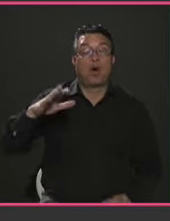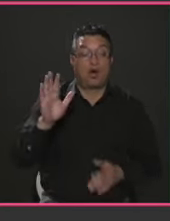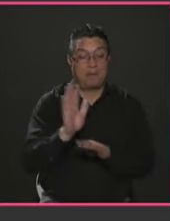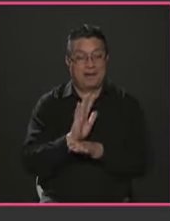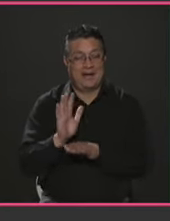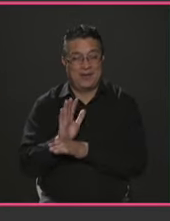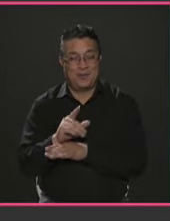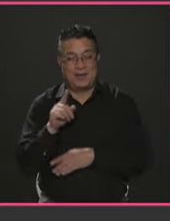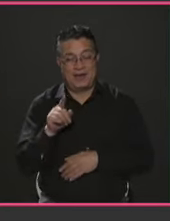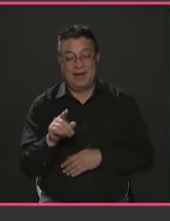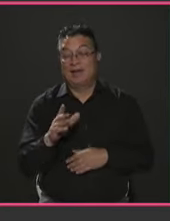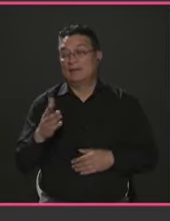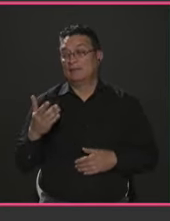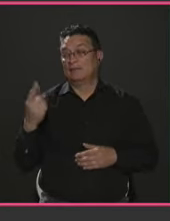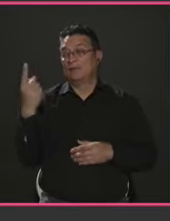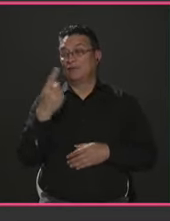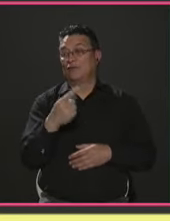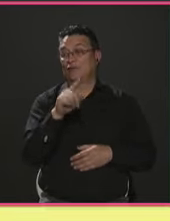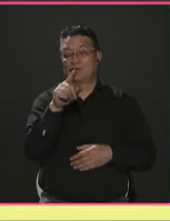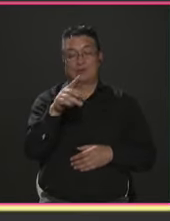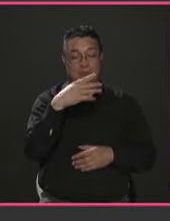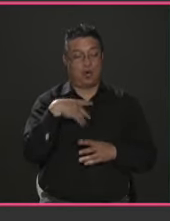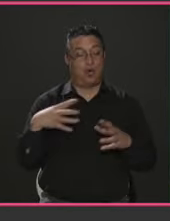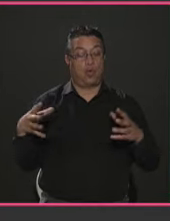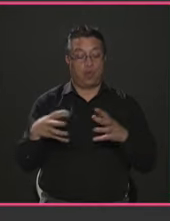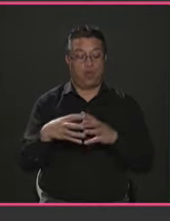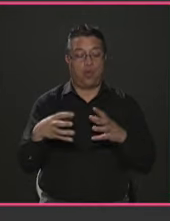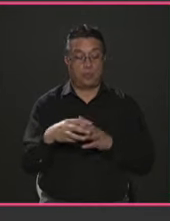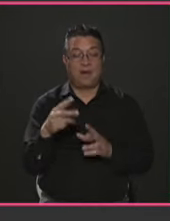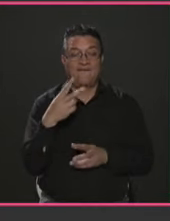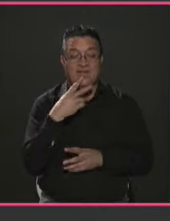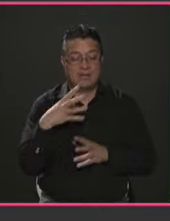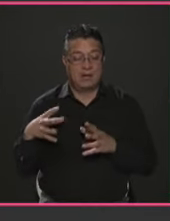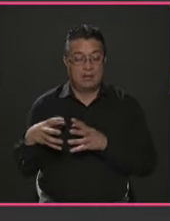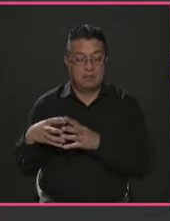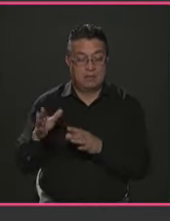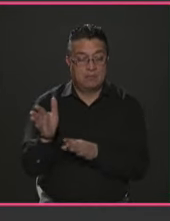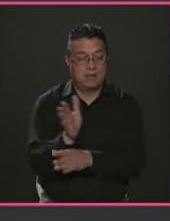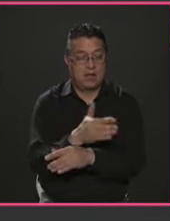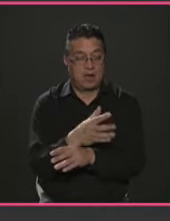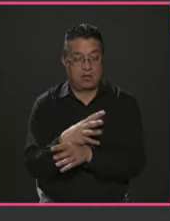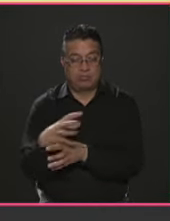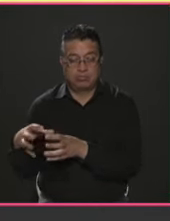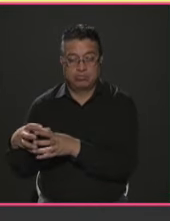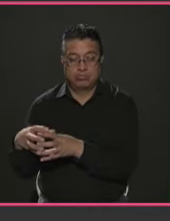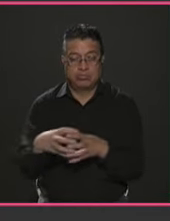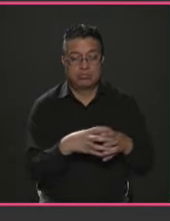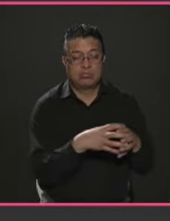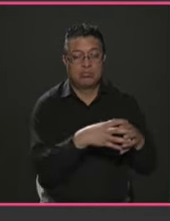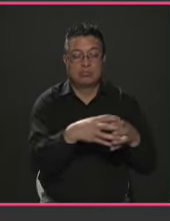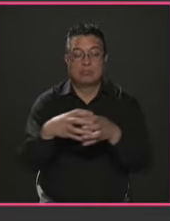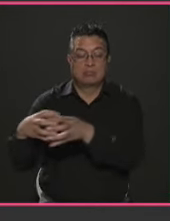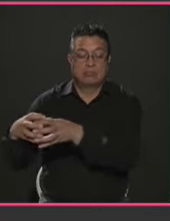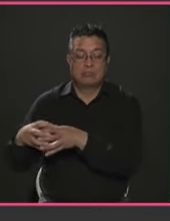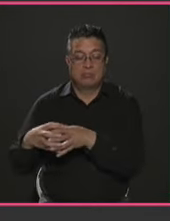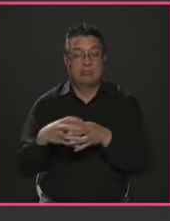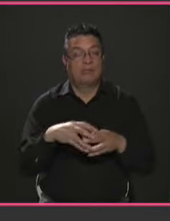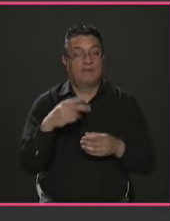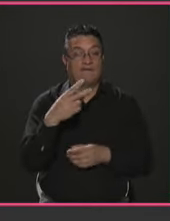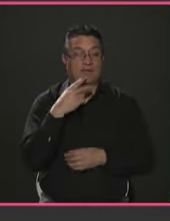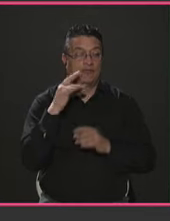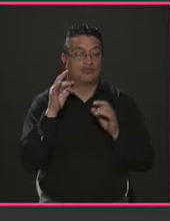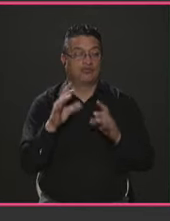eh que viven en grupos esos peces verdad en su casa en una miona y